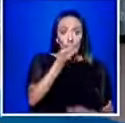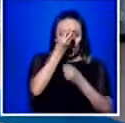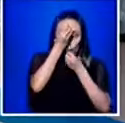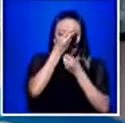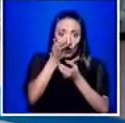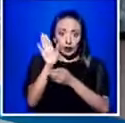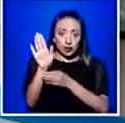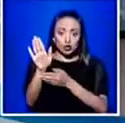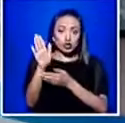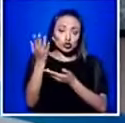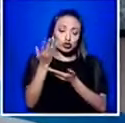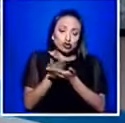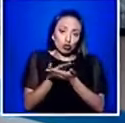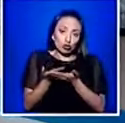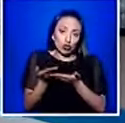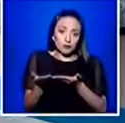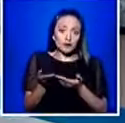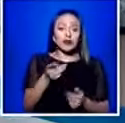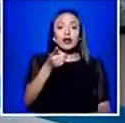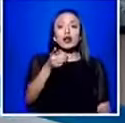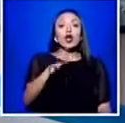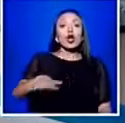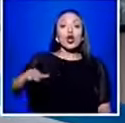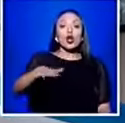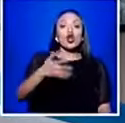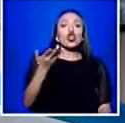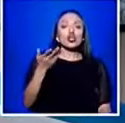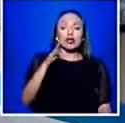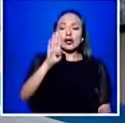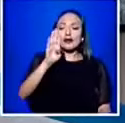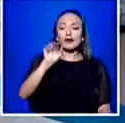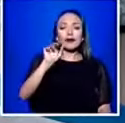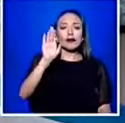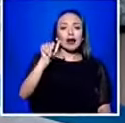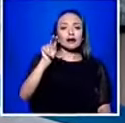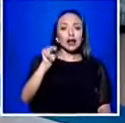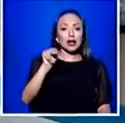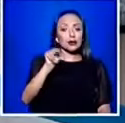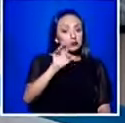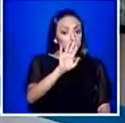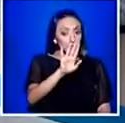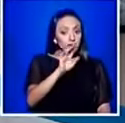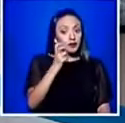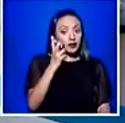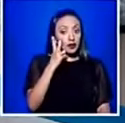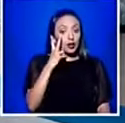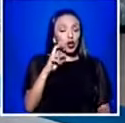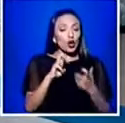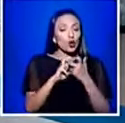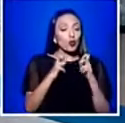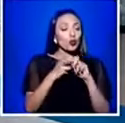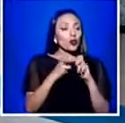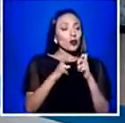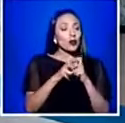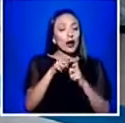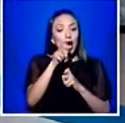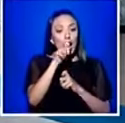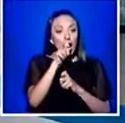con la vecina Verónica Illescas, quien va a contarnos, ¿adivinen qué? Sobre una nueva fuga de agua, pero esta ya